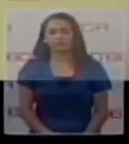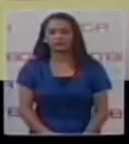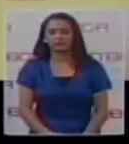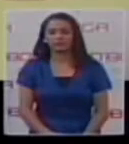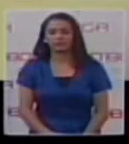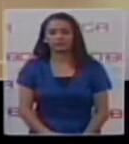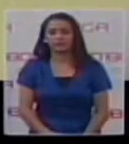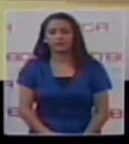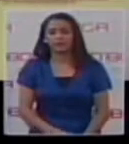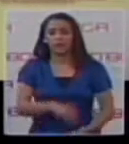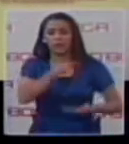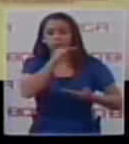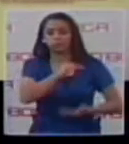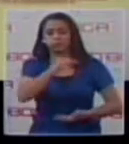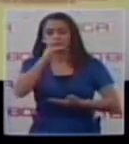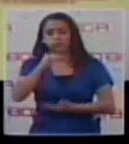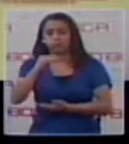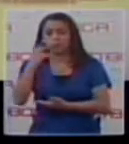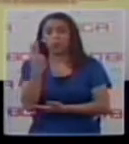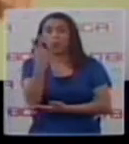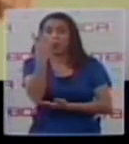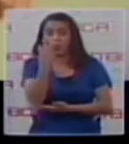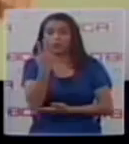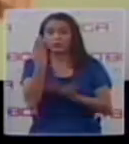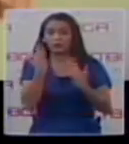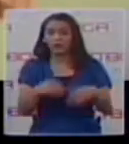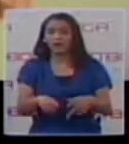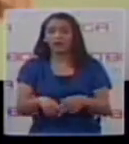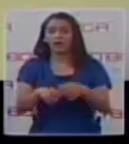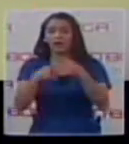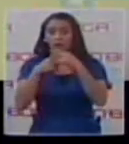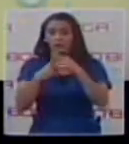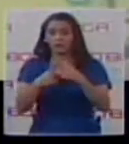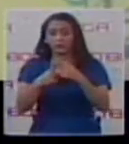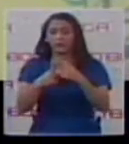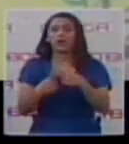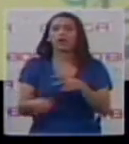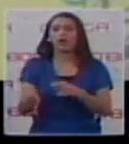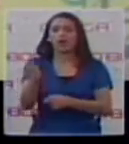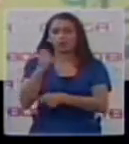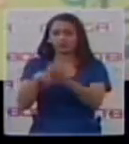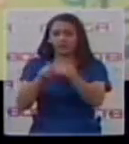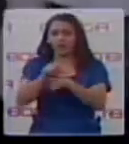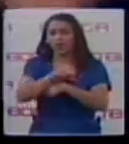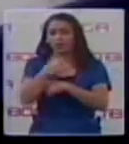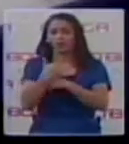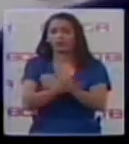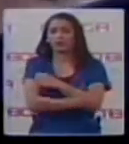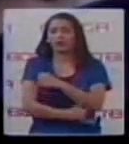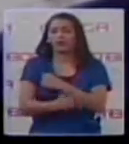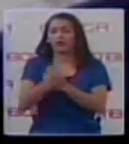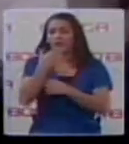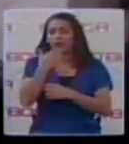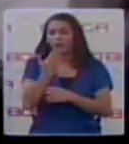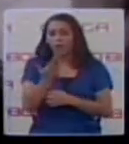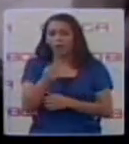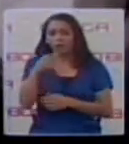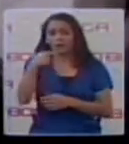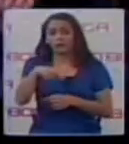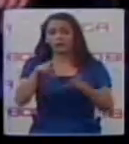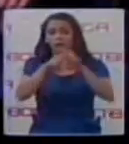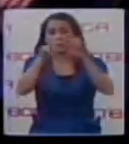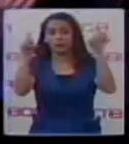Doce toneladas del producto se convirtieron en la primera exportación de Improagro S.A., empresa ecuatoriana que contó con la asesoría de las